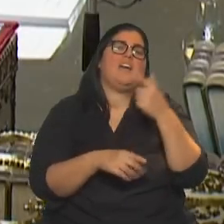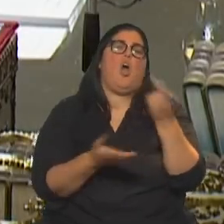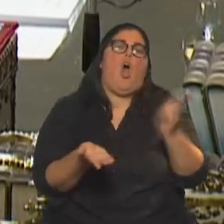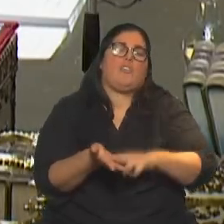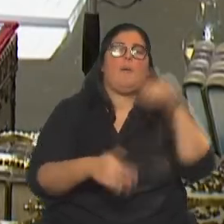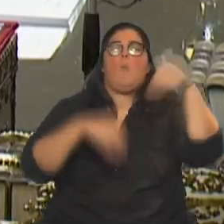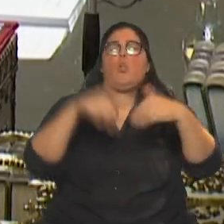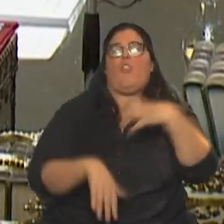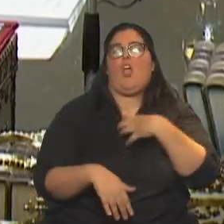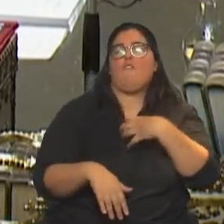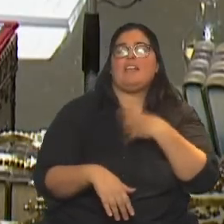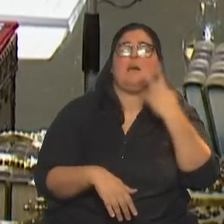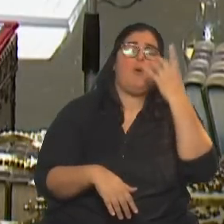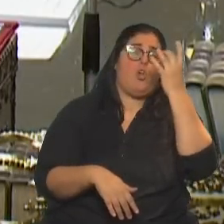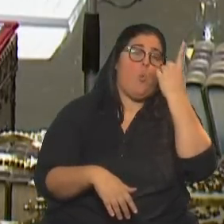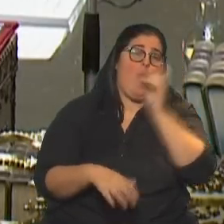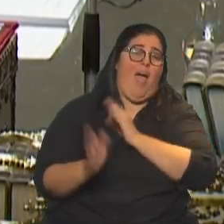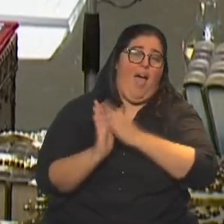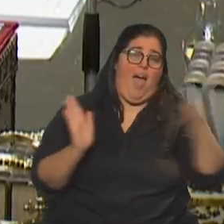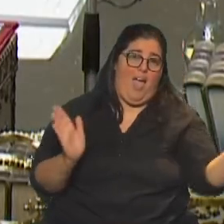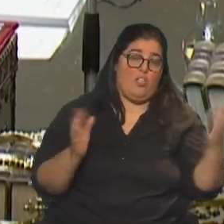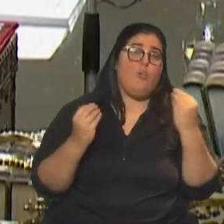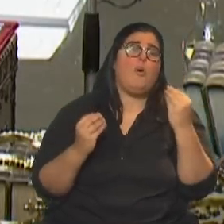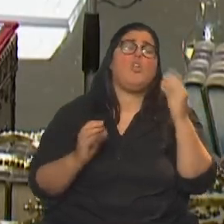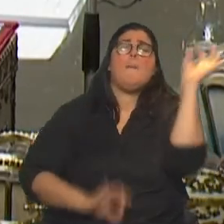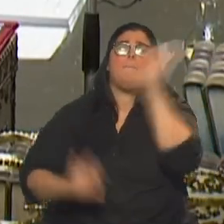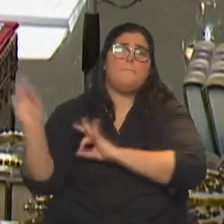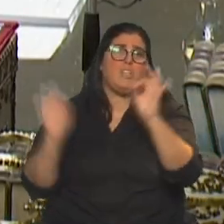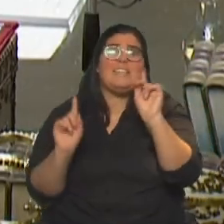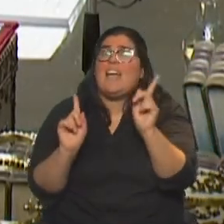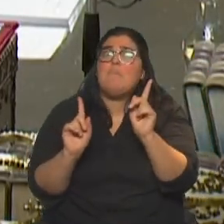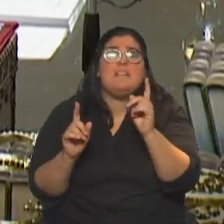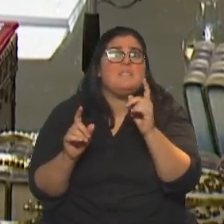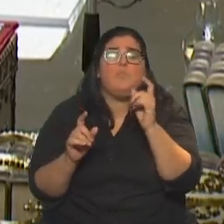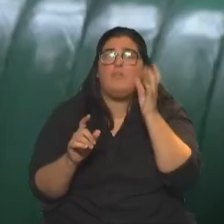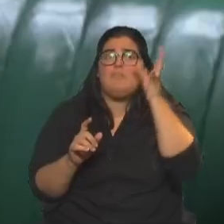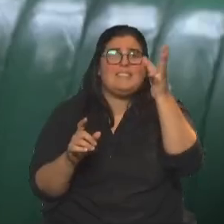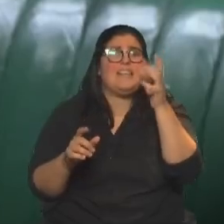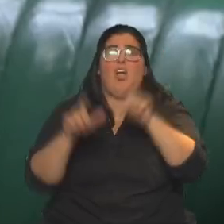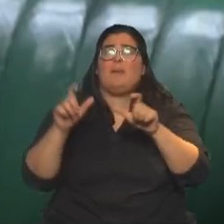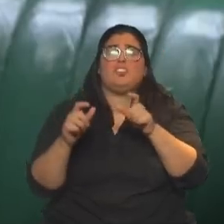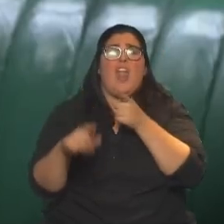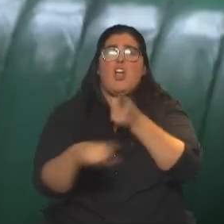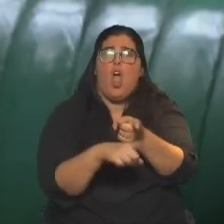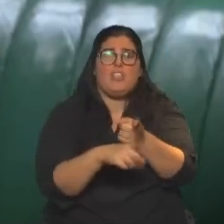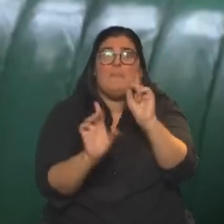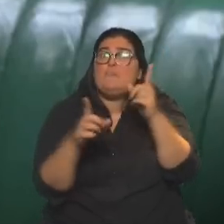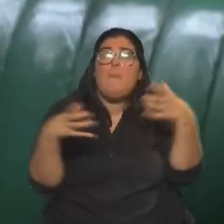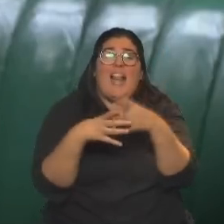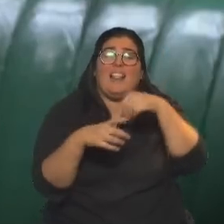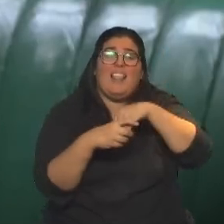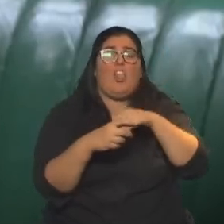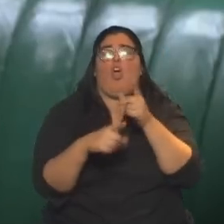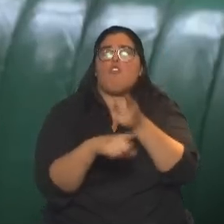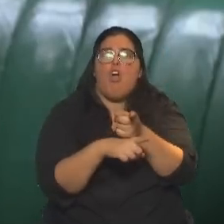los próximos 12 meses. El hecho de que un porcentaje tan alto de sus propios legisladores haya votado en su contra implica en los